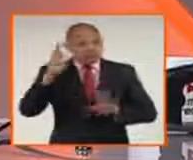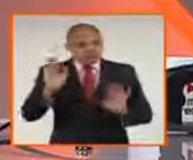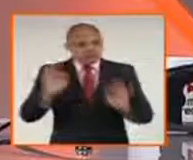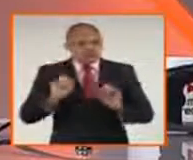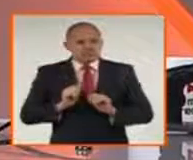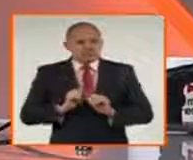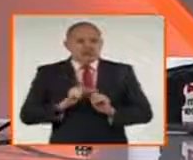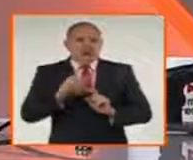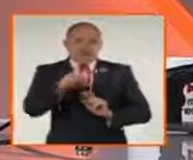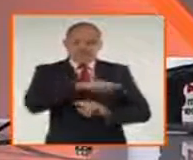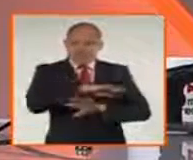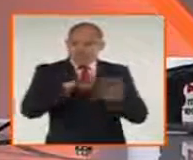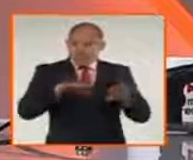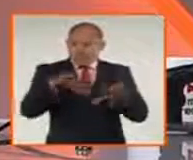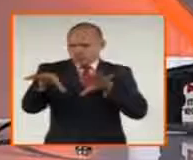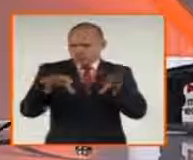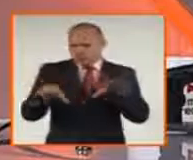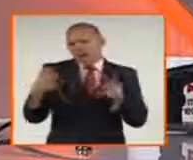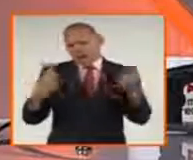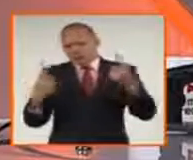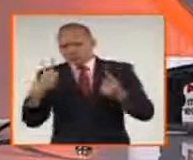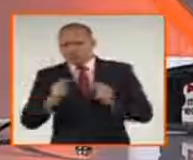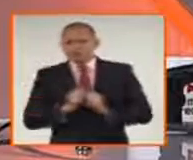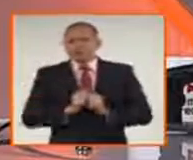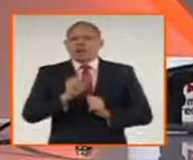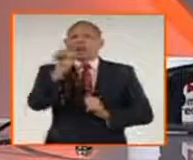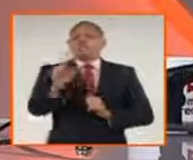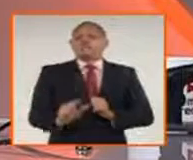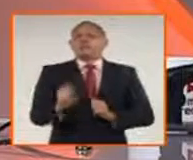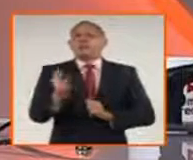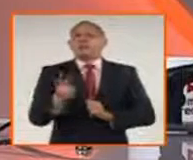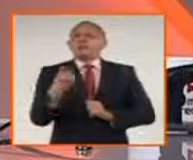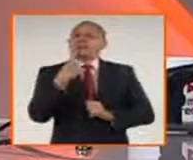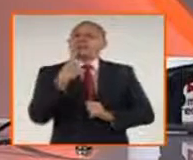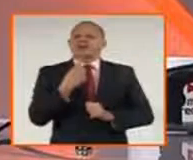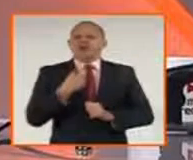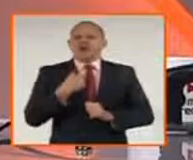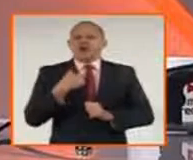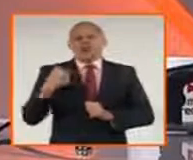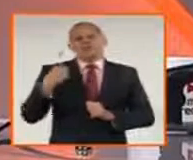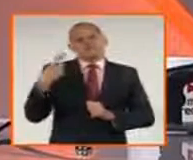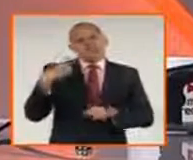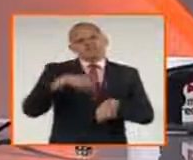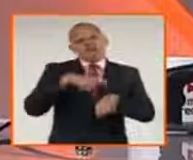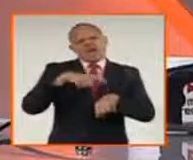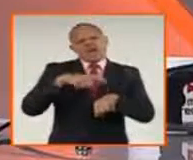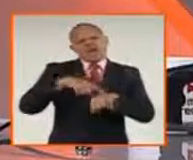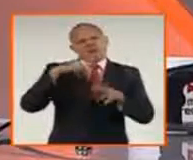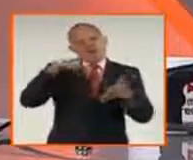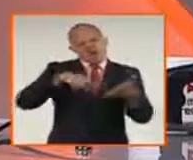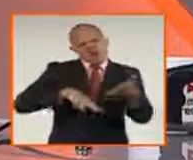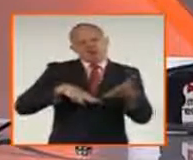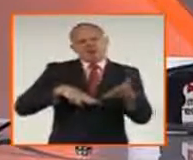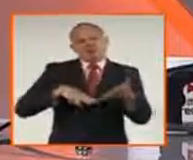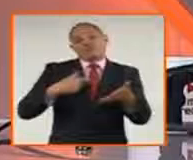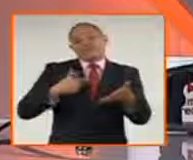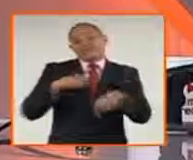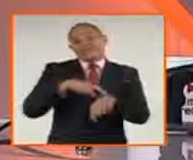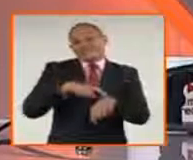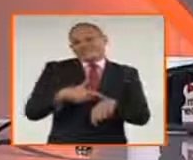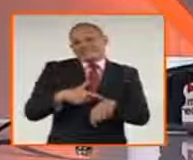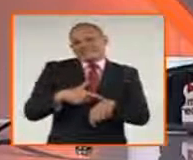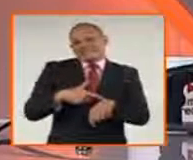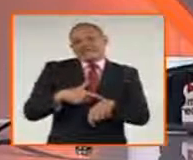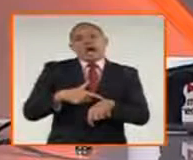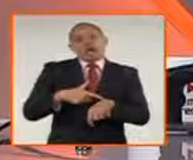algunas circunscripciones, bueno, algunas personas dijeron, yo quiero tiempo, más tiempo para leerlo y revisarlo. Ha ocurrido. Pero estaremos dando